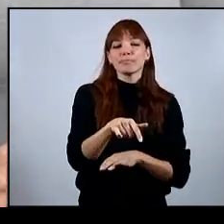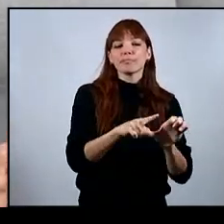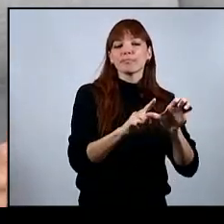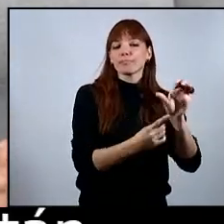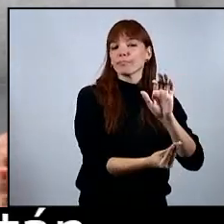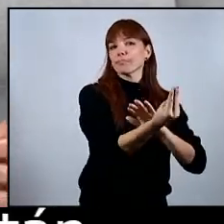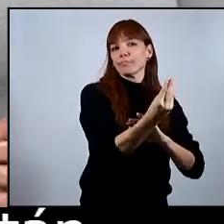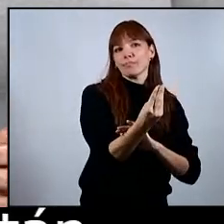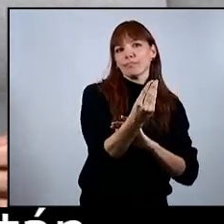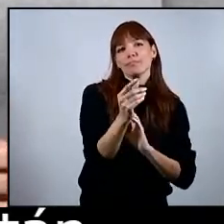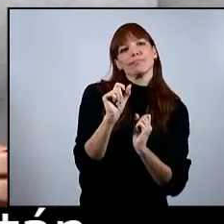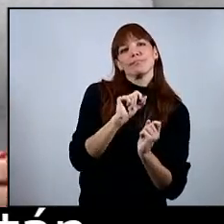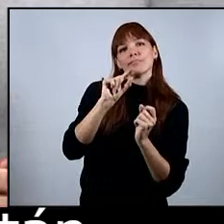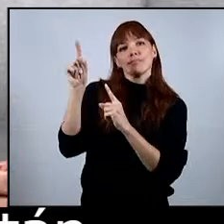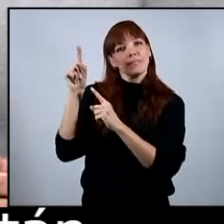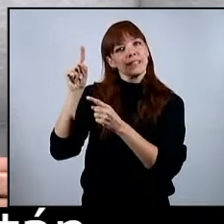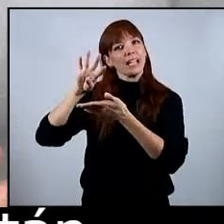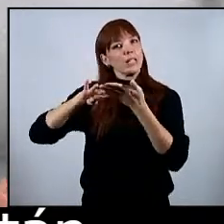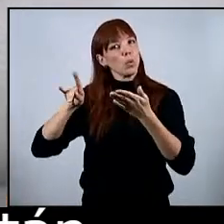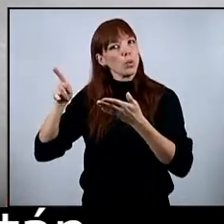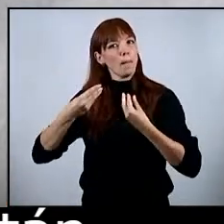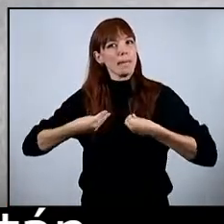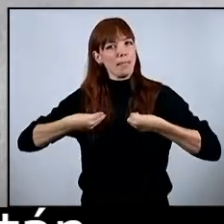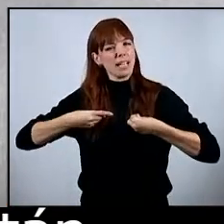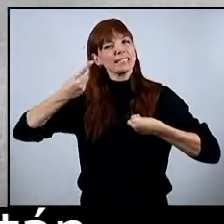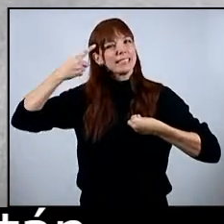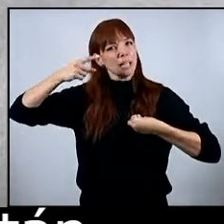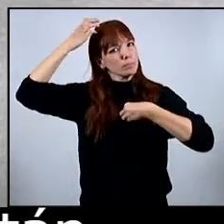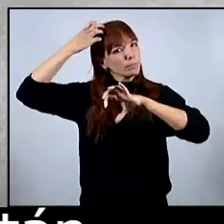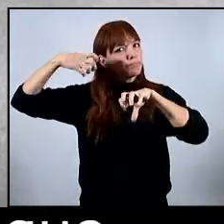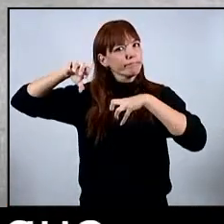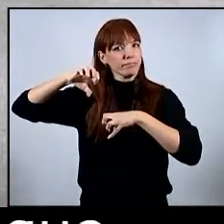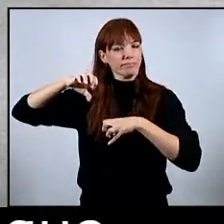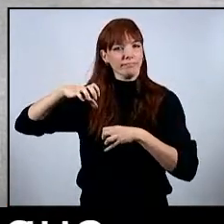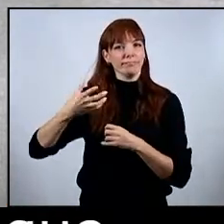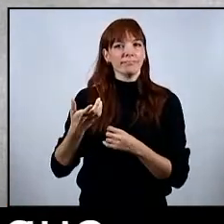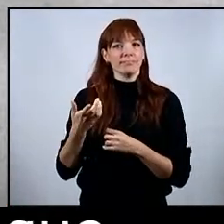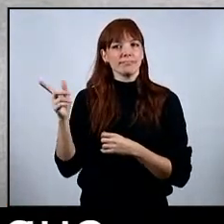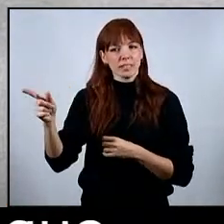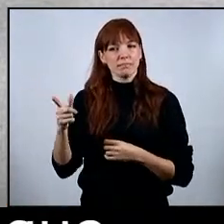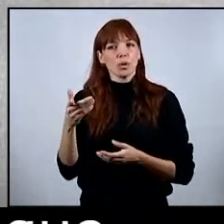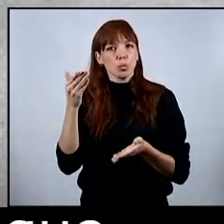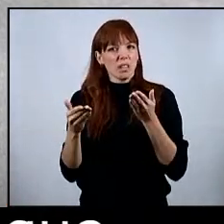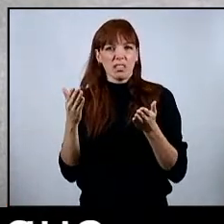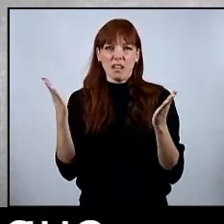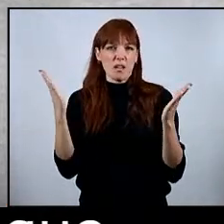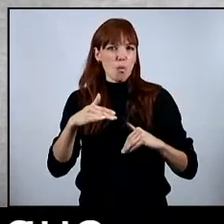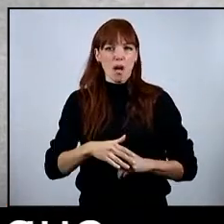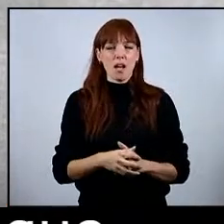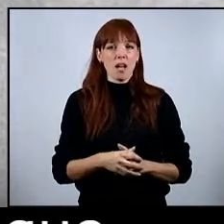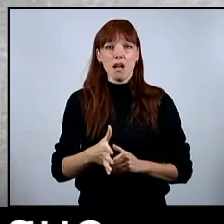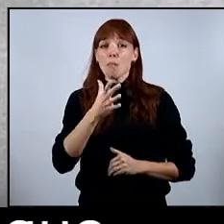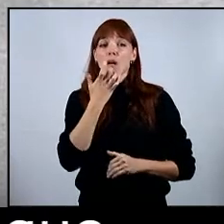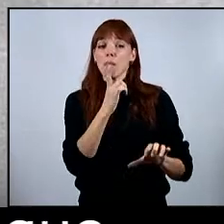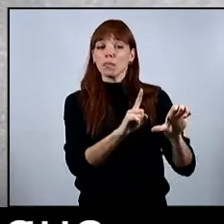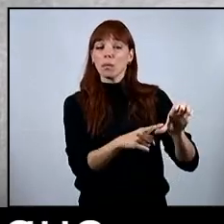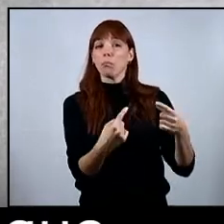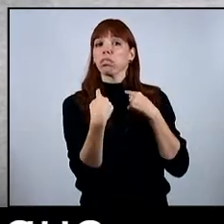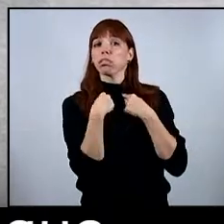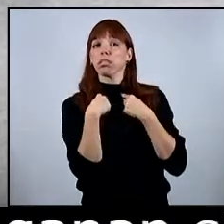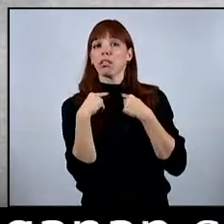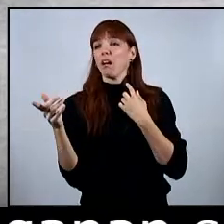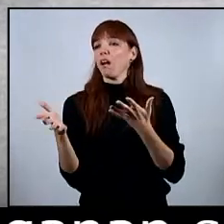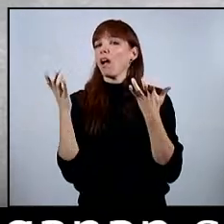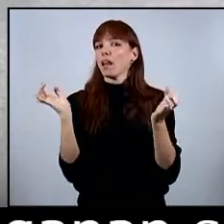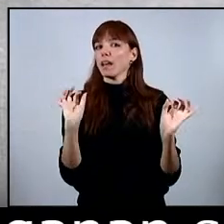están con nosotros, y sé que están viviendo esta injusticia como propia, porque nada ganan si pierde Extremadura. Porque esto no